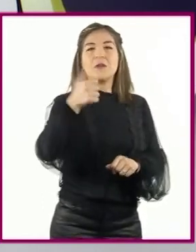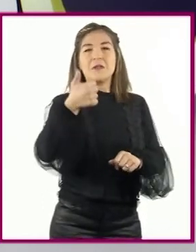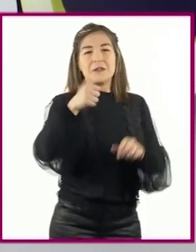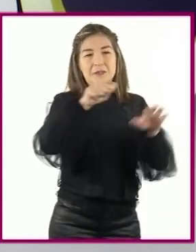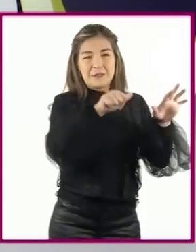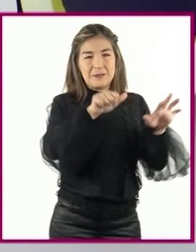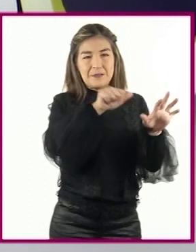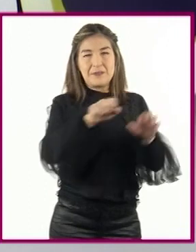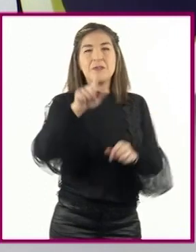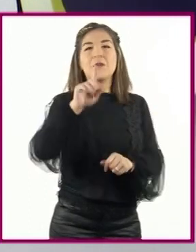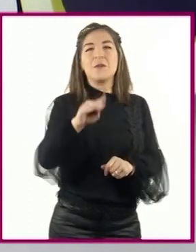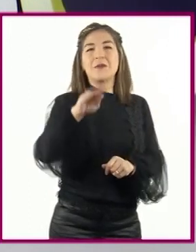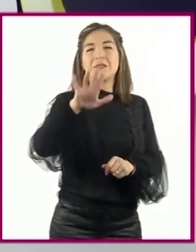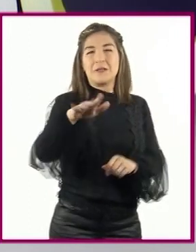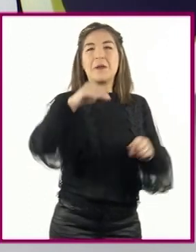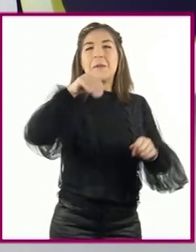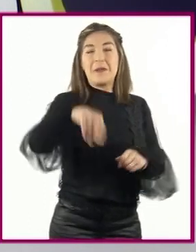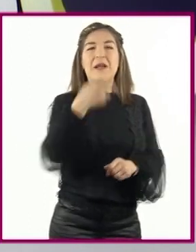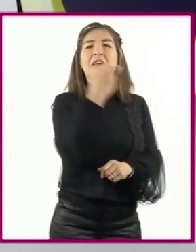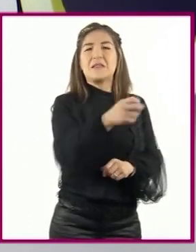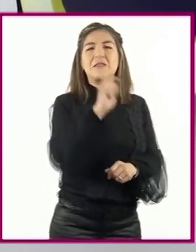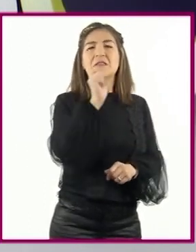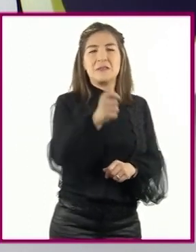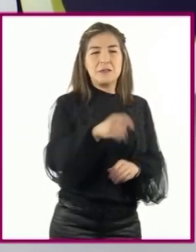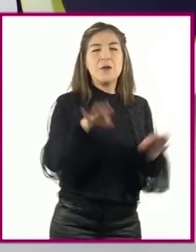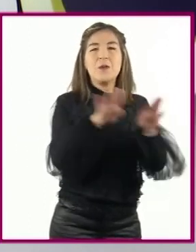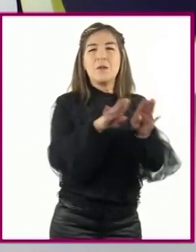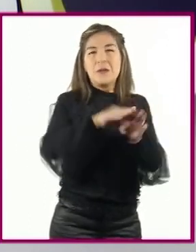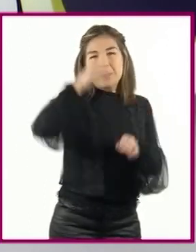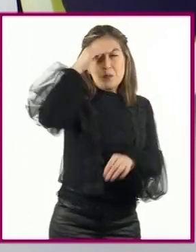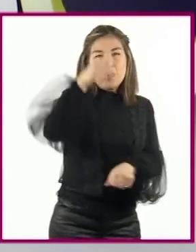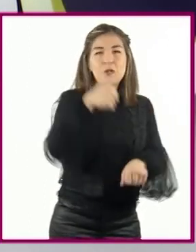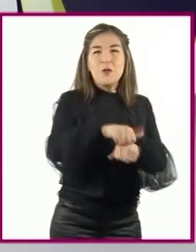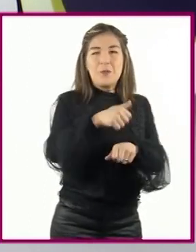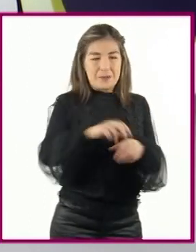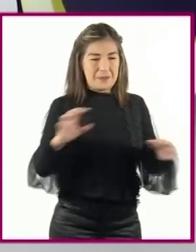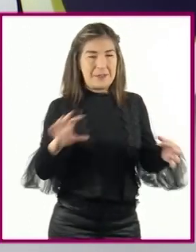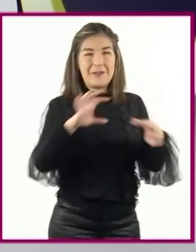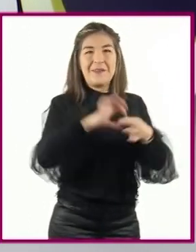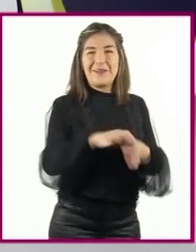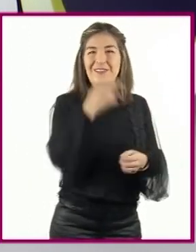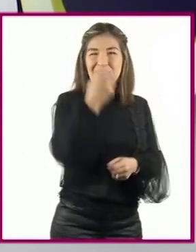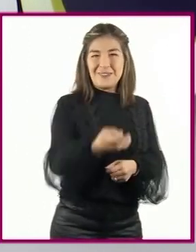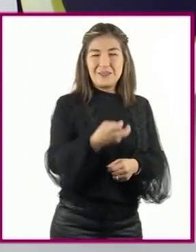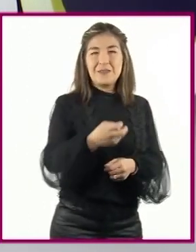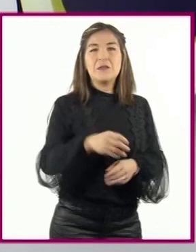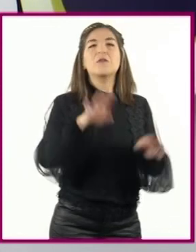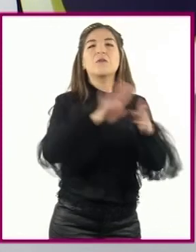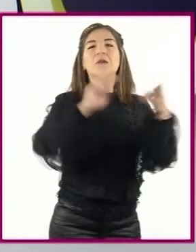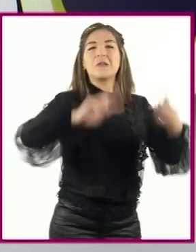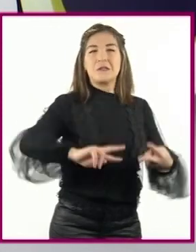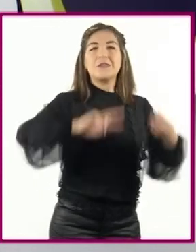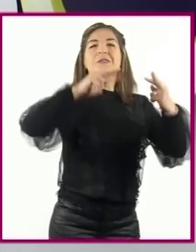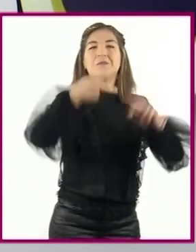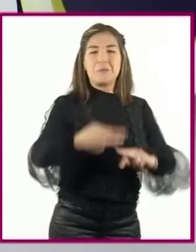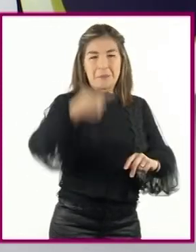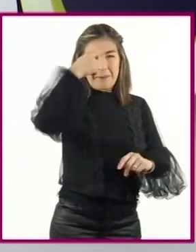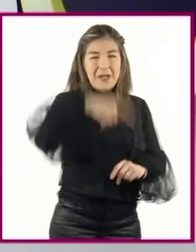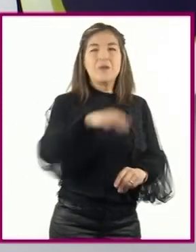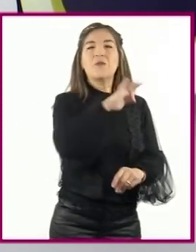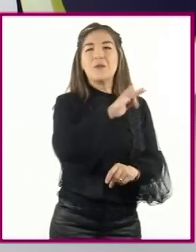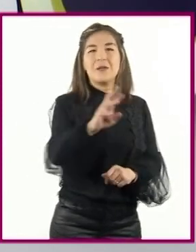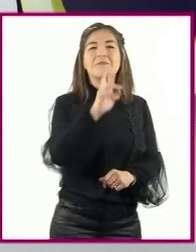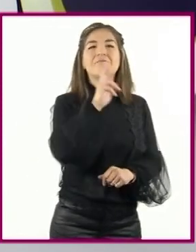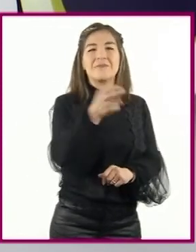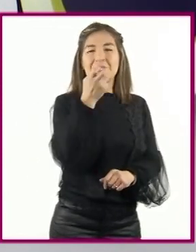6.975 metros. Esto significa que desarrollar nuestro sentido numérico respecto a las operaciones se convierte en una fortaleza para dar